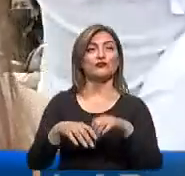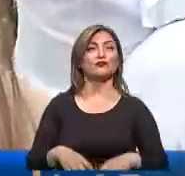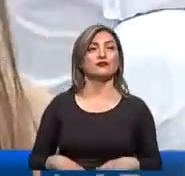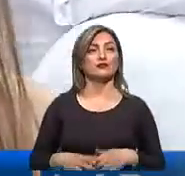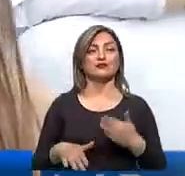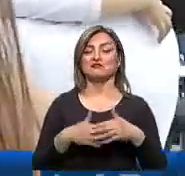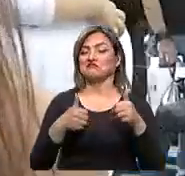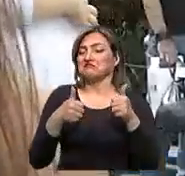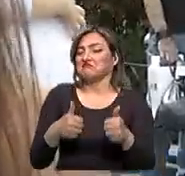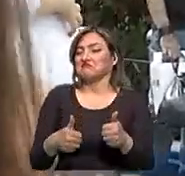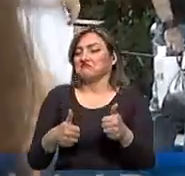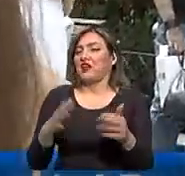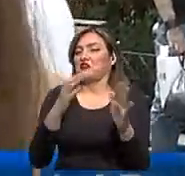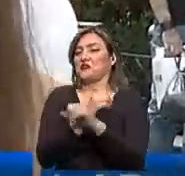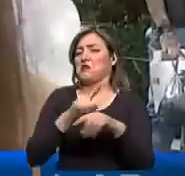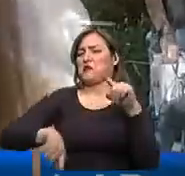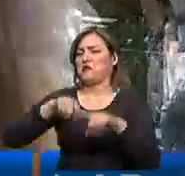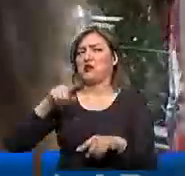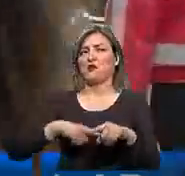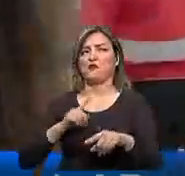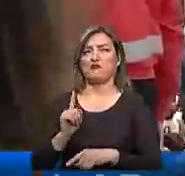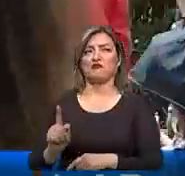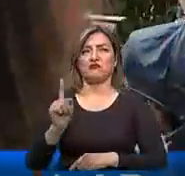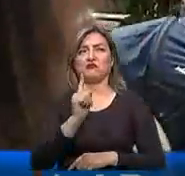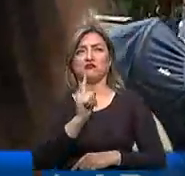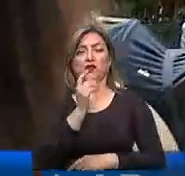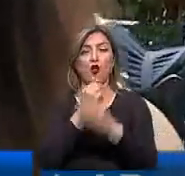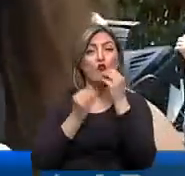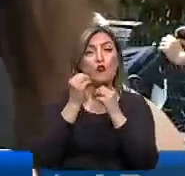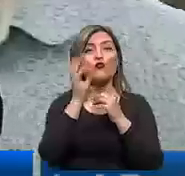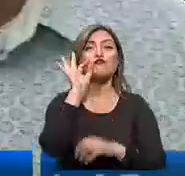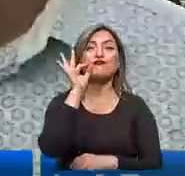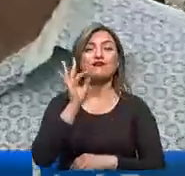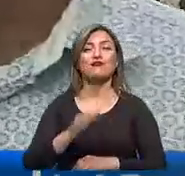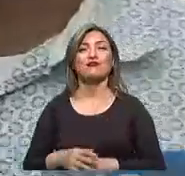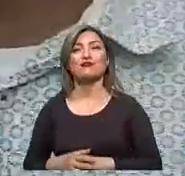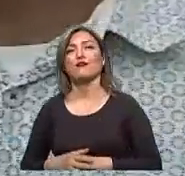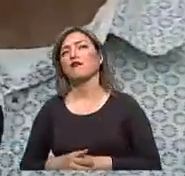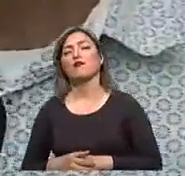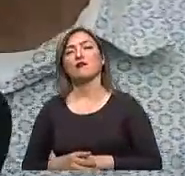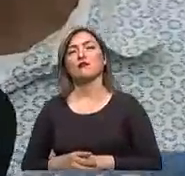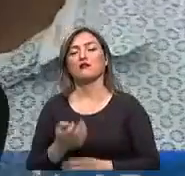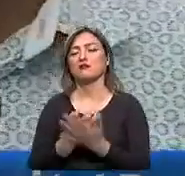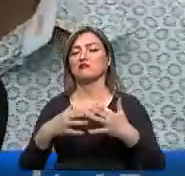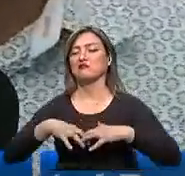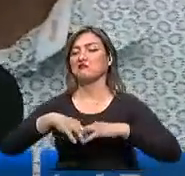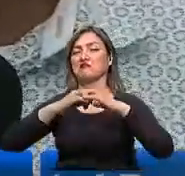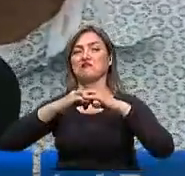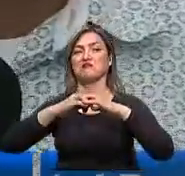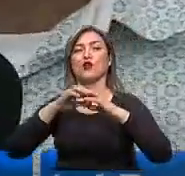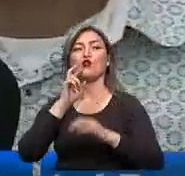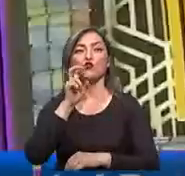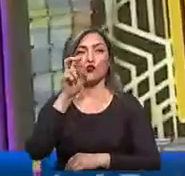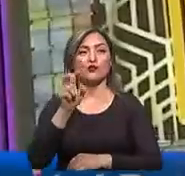bien, hemos salido bastante en la noche con mis amigos, fue lugar para comer, la comida súper rica. Se ha vuelto a reactivar totalmente lo que es el